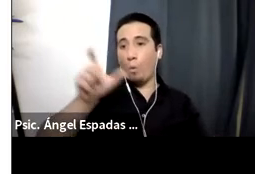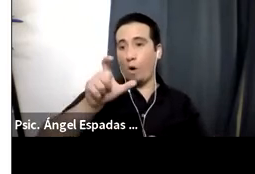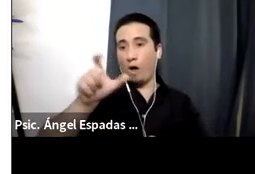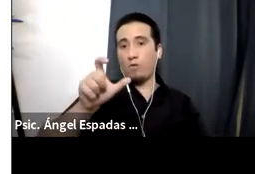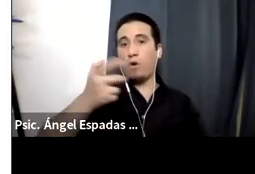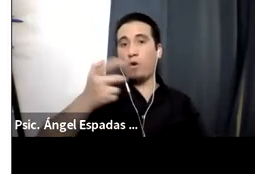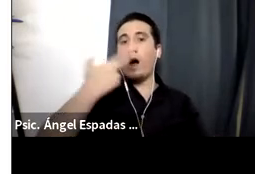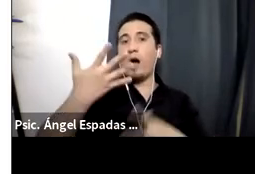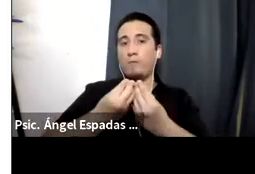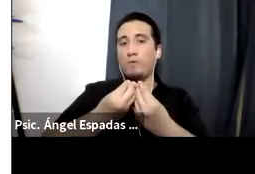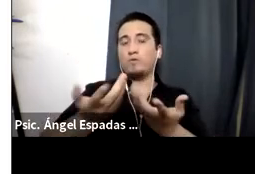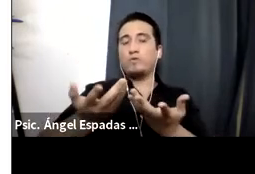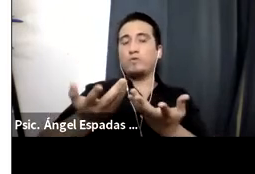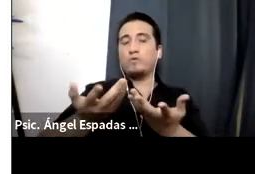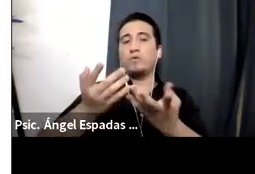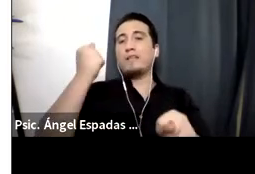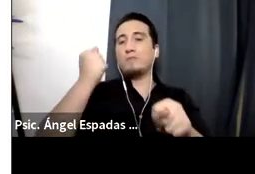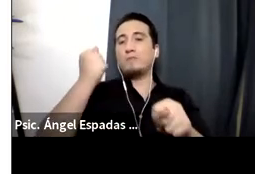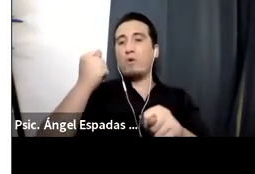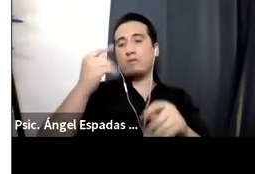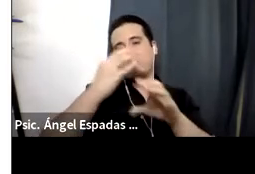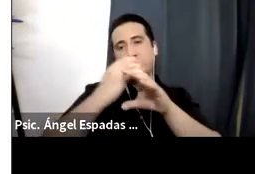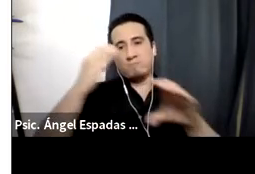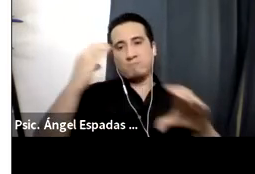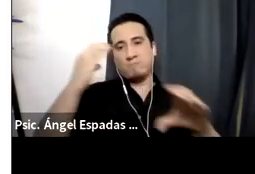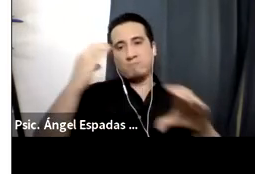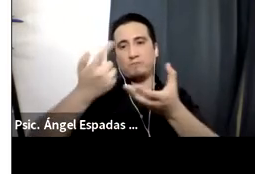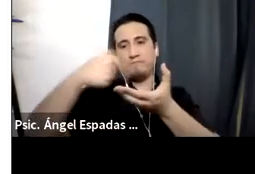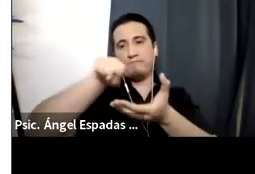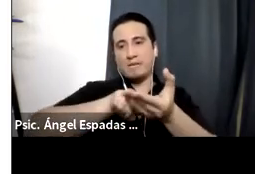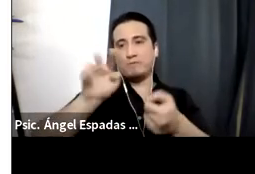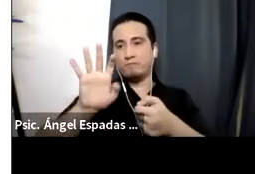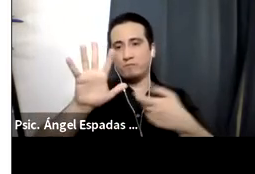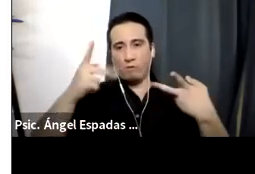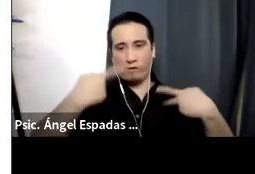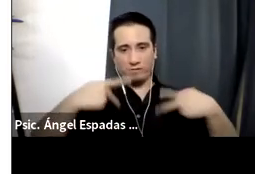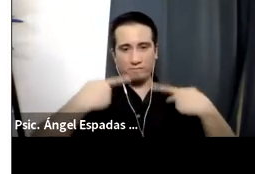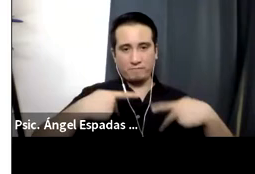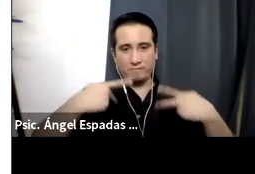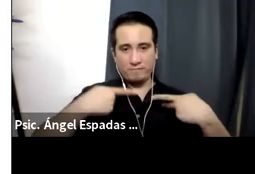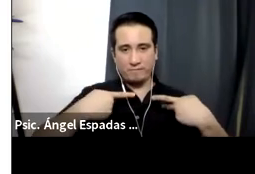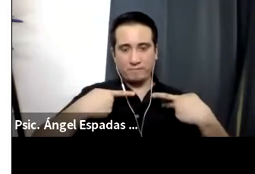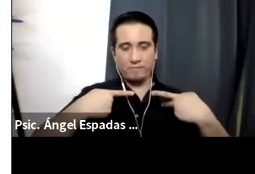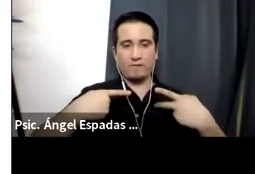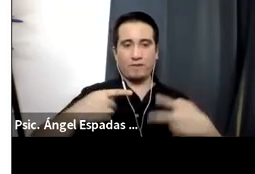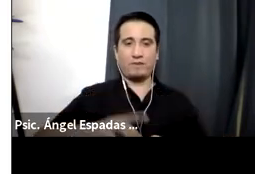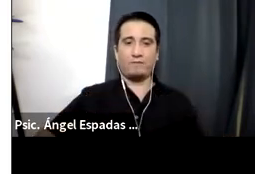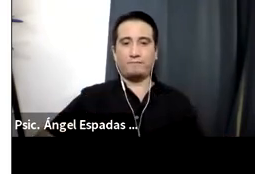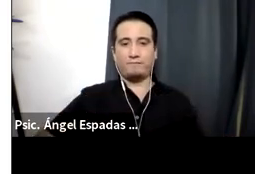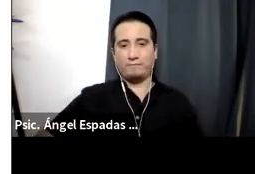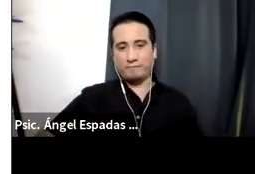de un autobús donde le caben 50 pasajeros, pues bueno, ahí podemos ver